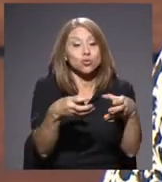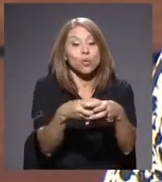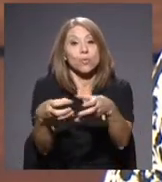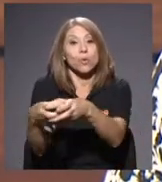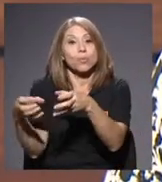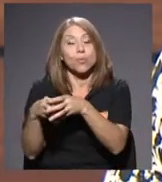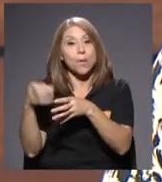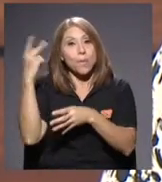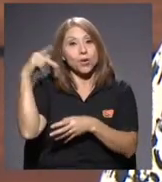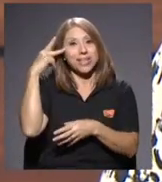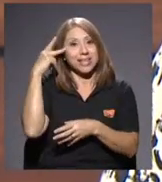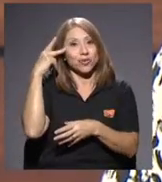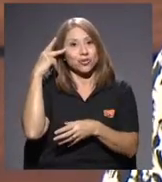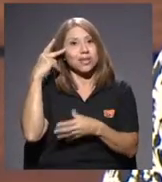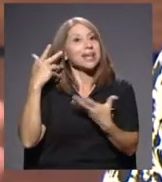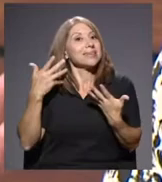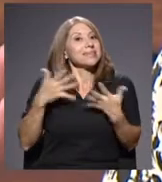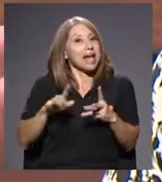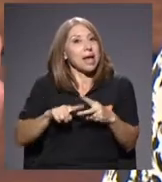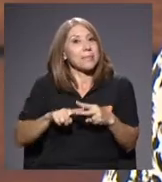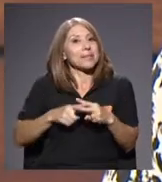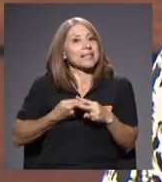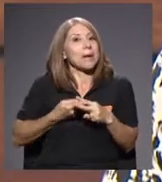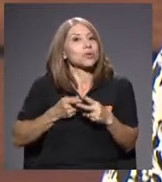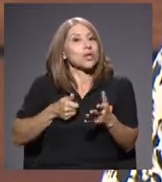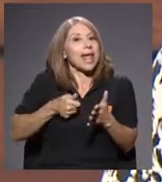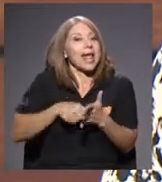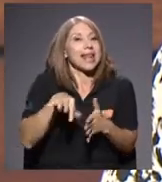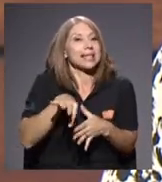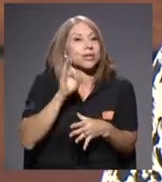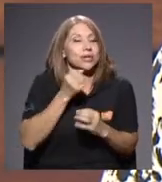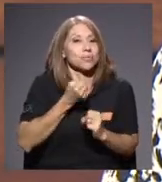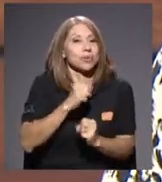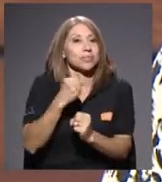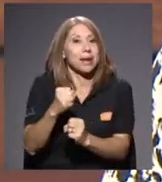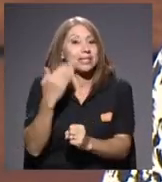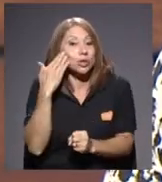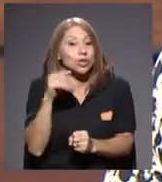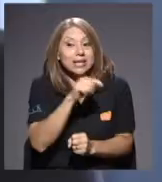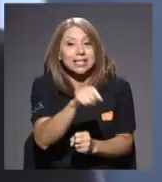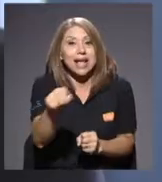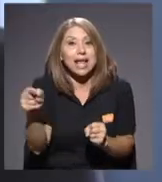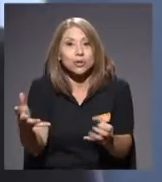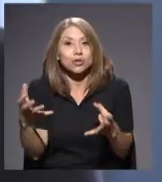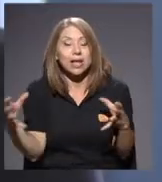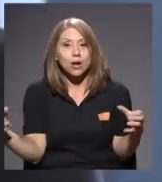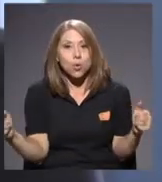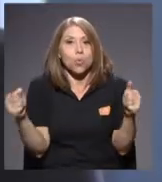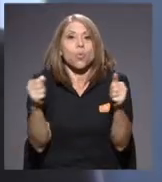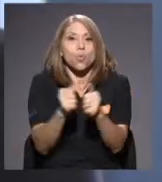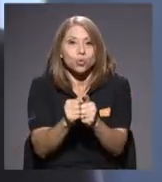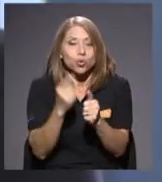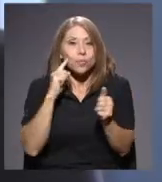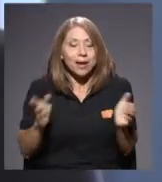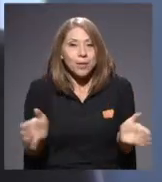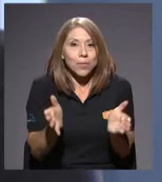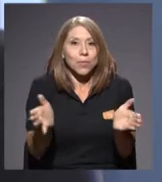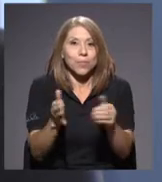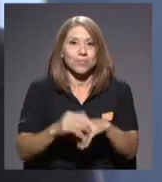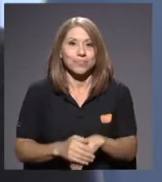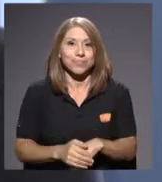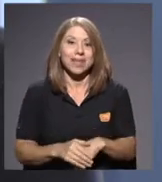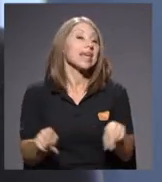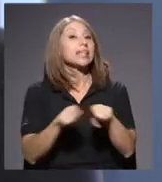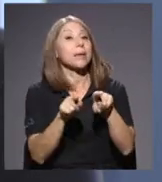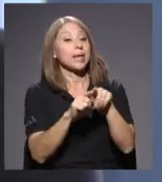elecciones municipales, querrán otra vez estar juntos para poder impulsar estas reformas. Y en la Asamblea, además del tema del empleo